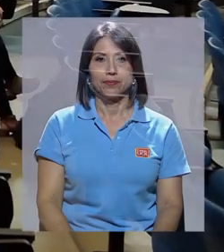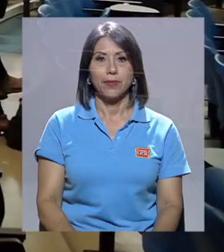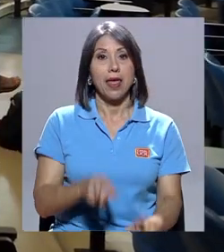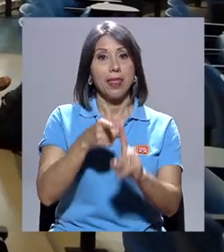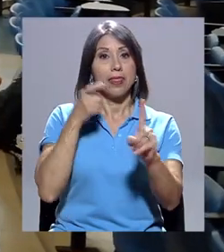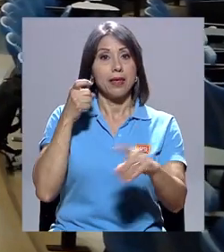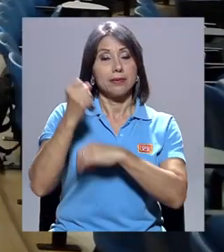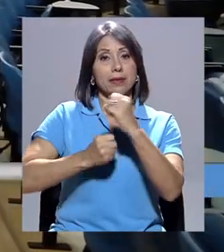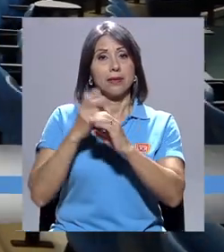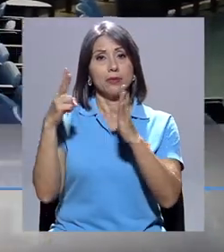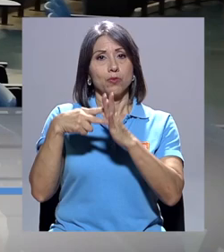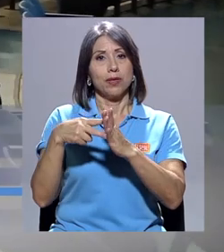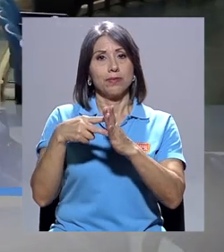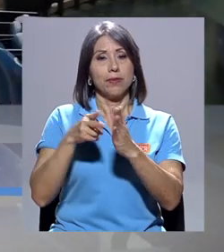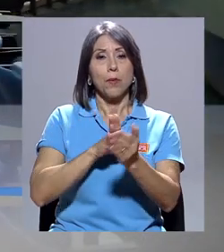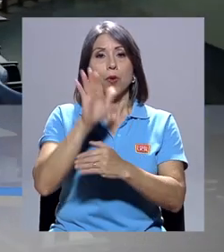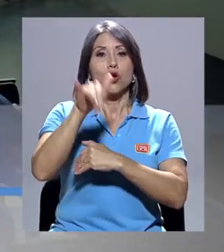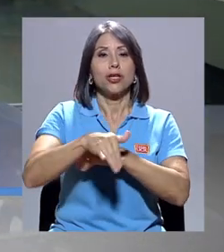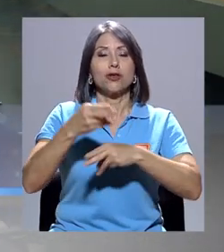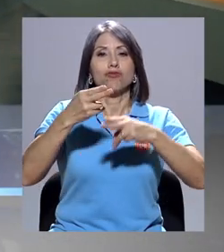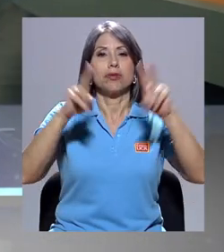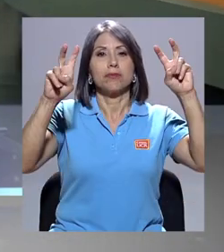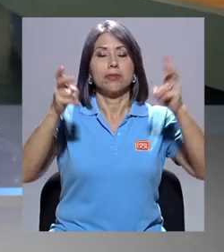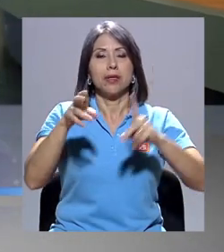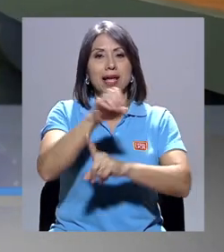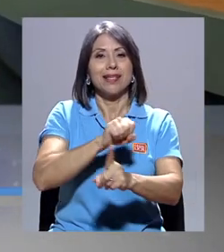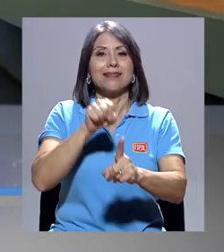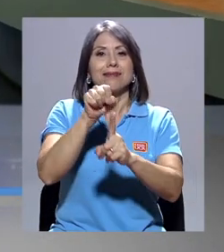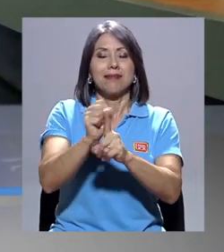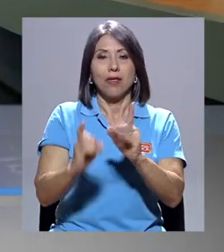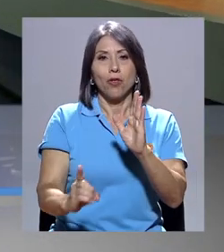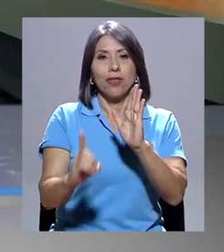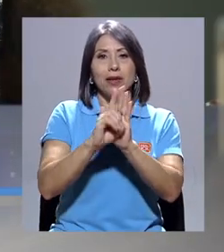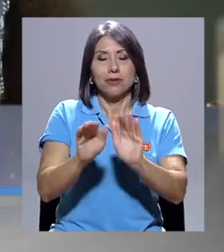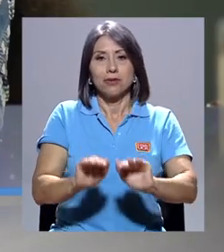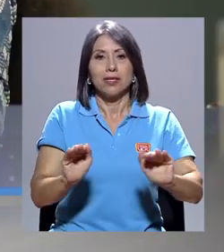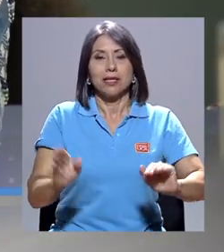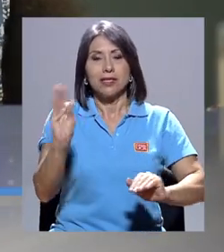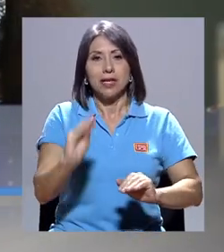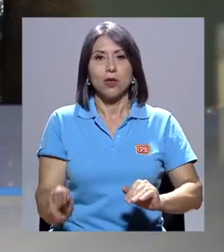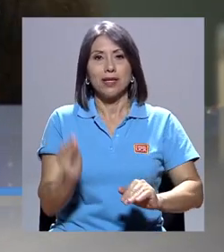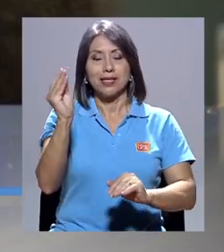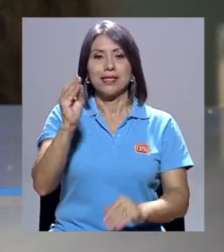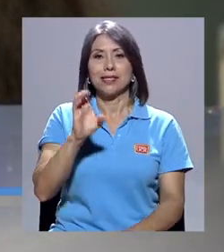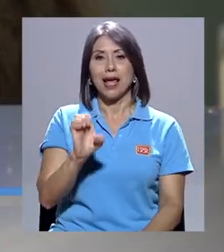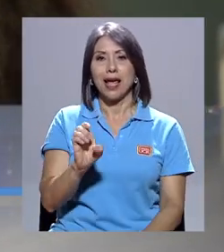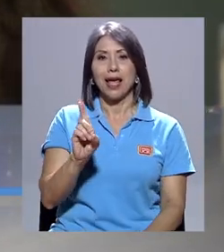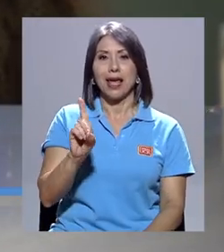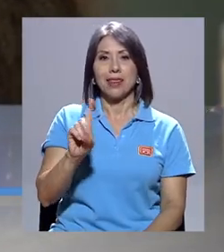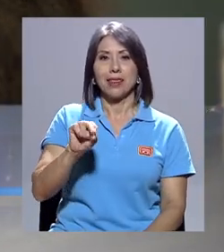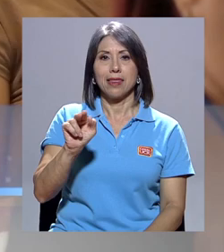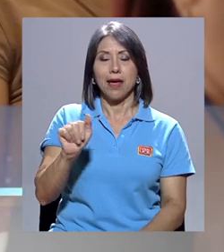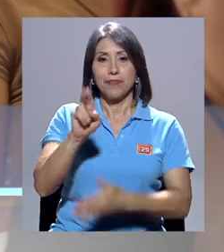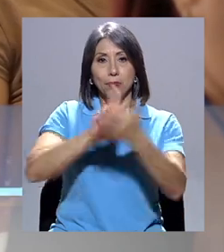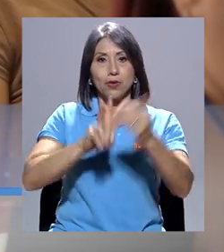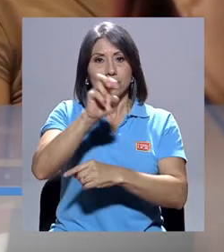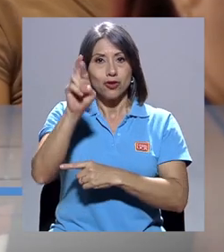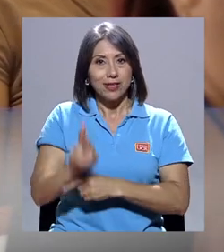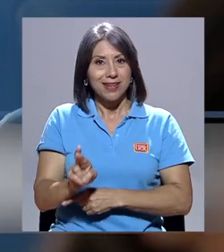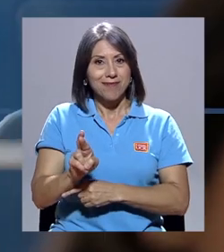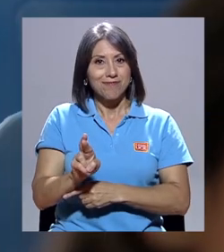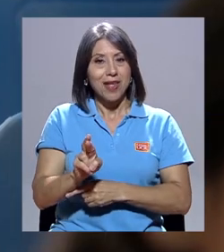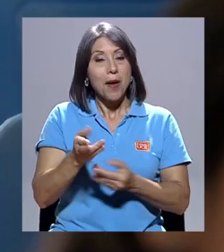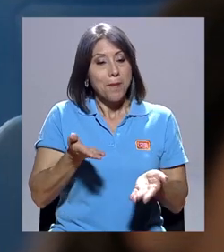Desde el año 2000, el proyecto Estado de los Derechos de la Niñez y Adolescencia, ETNA, de la Universidad de Costa Rica, presenta su